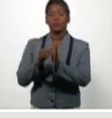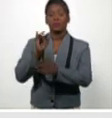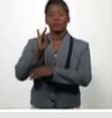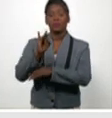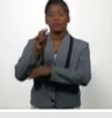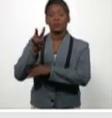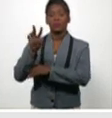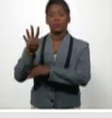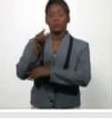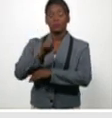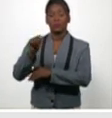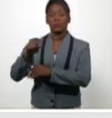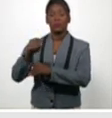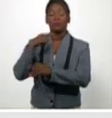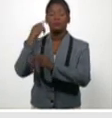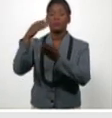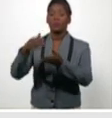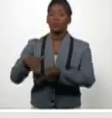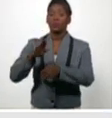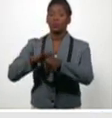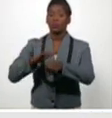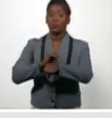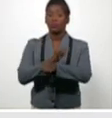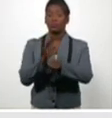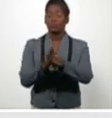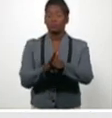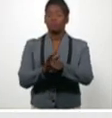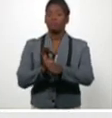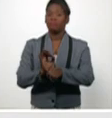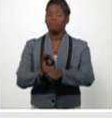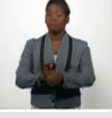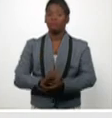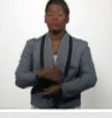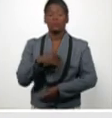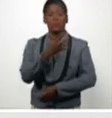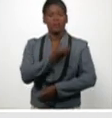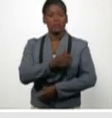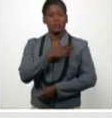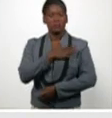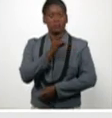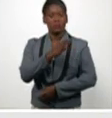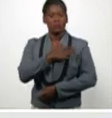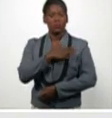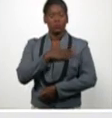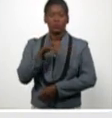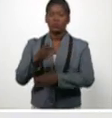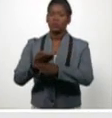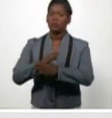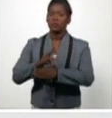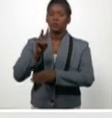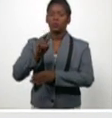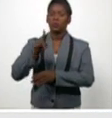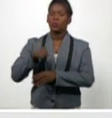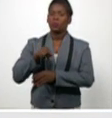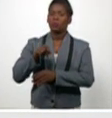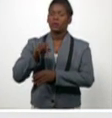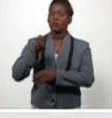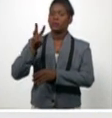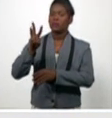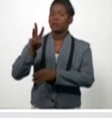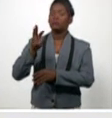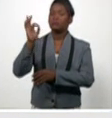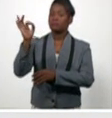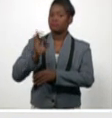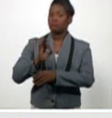1.174.724 personas fallecidas como consecuencia de esta enfermedad, un 2,36% de letalidad. Y